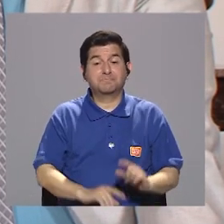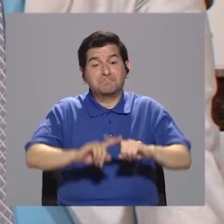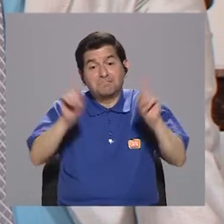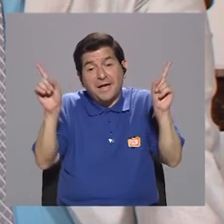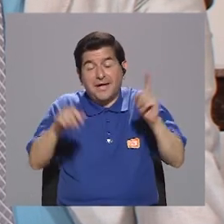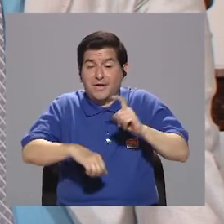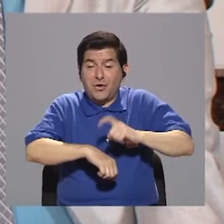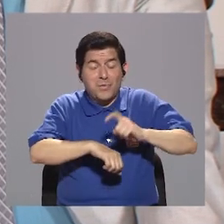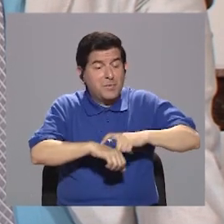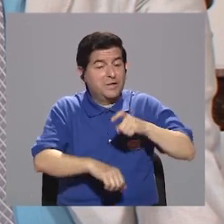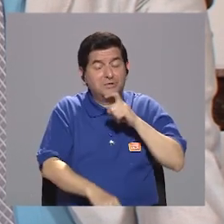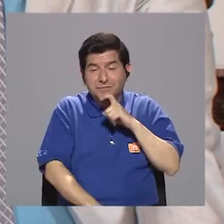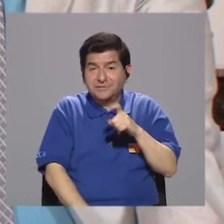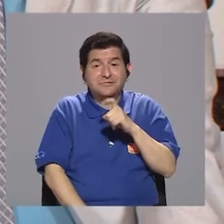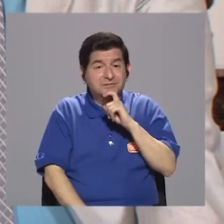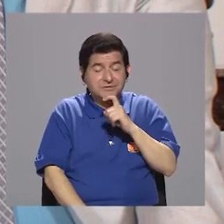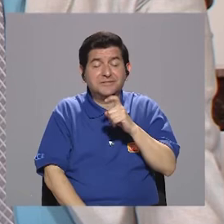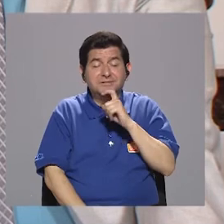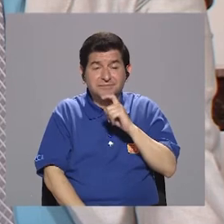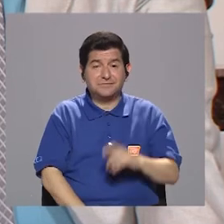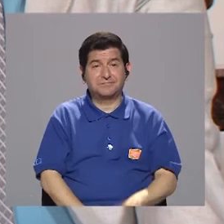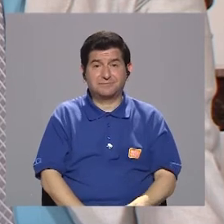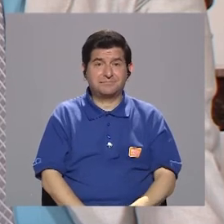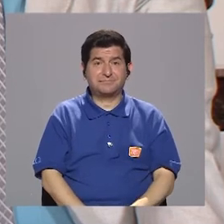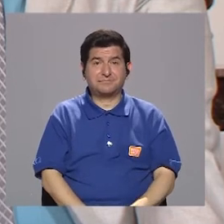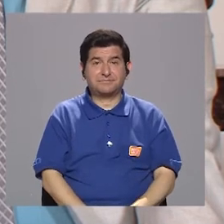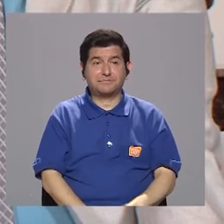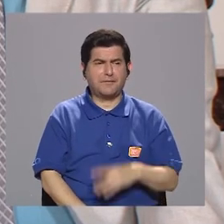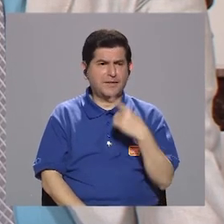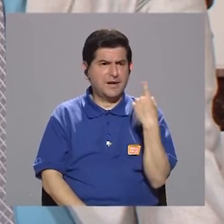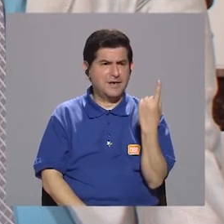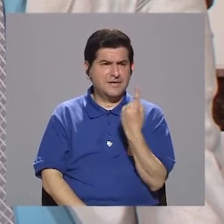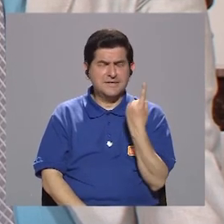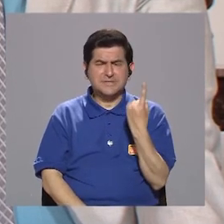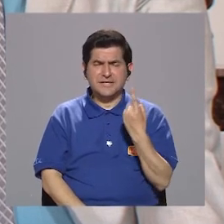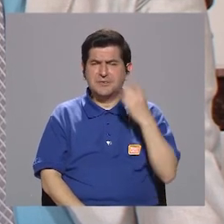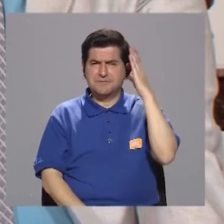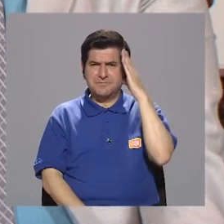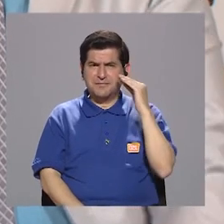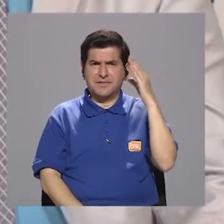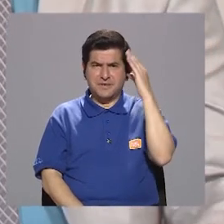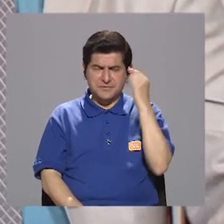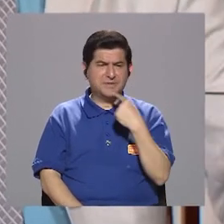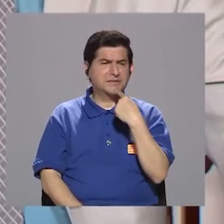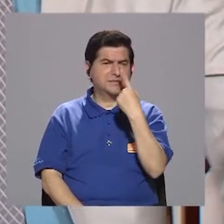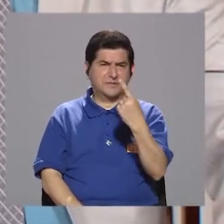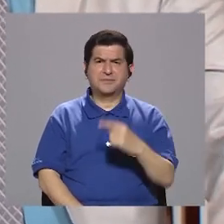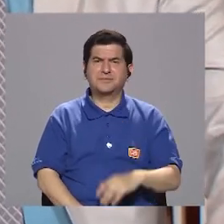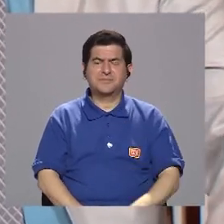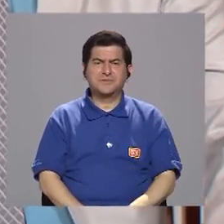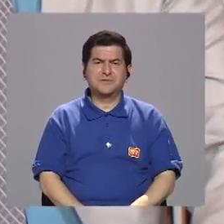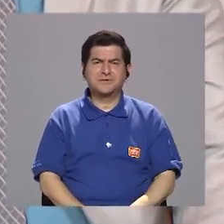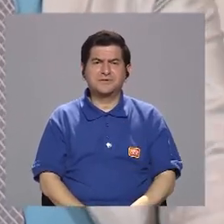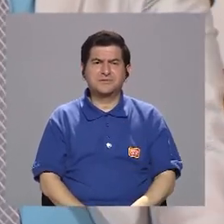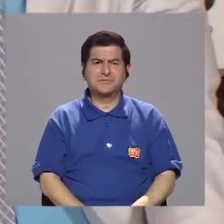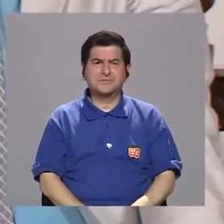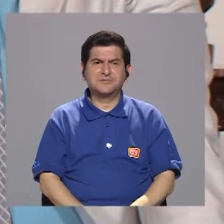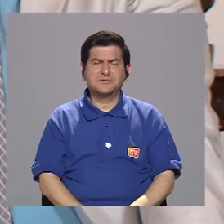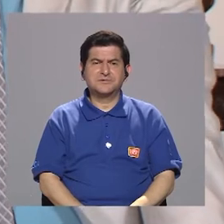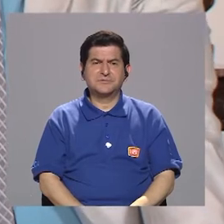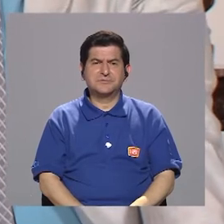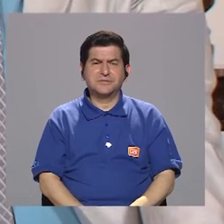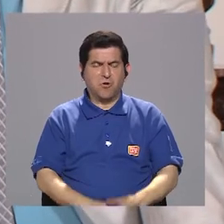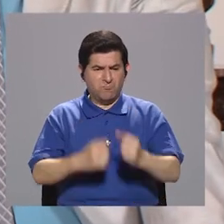Pero bueno, son momentos duros. Sin embargo, siempre los vivimos, como le digo, muy... Sí, un hombre muy